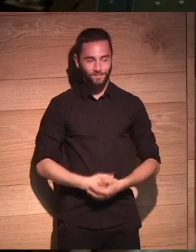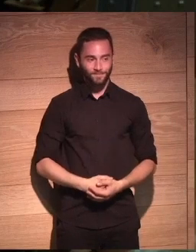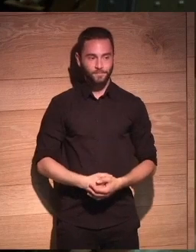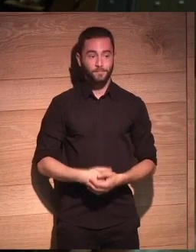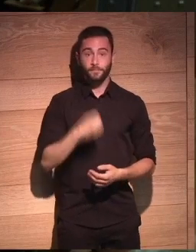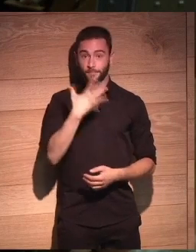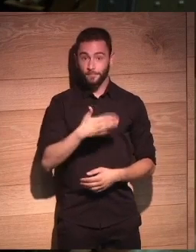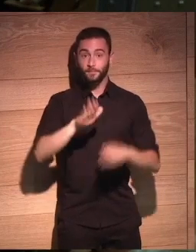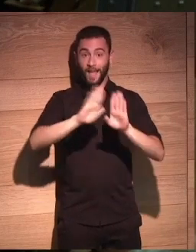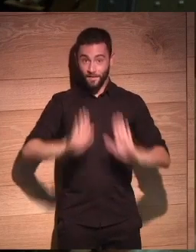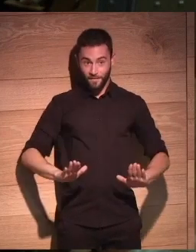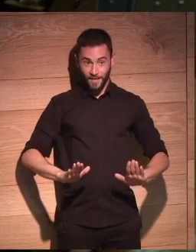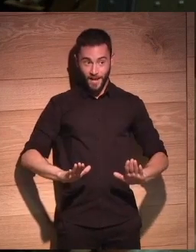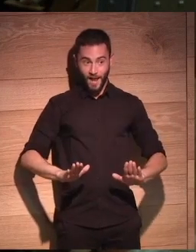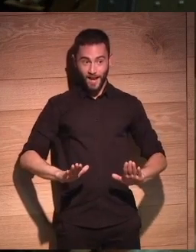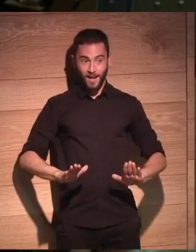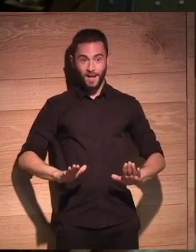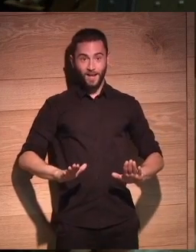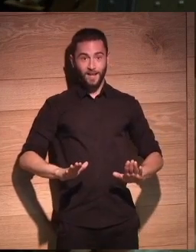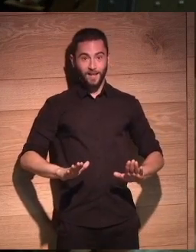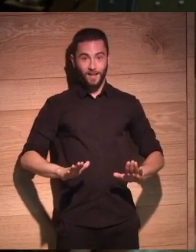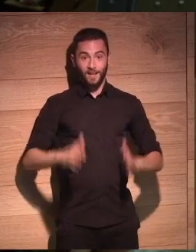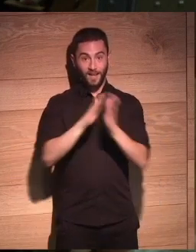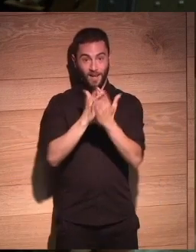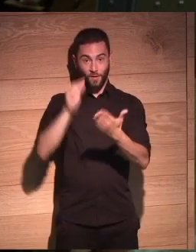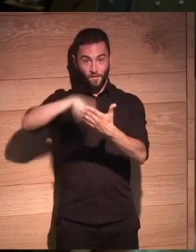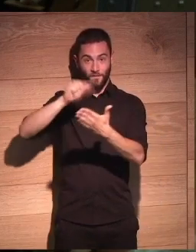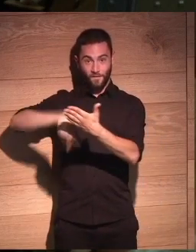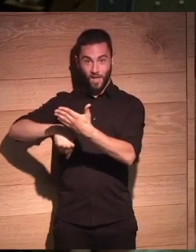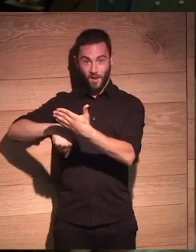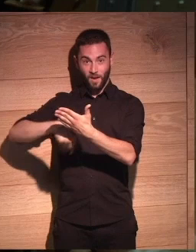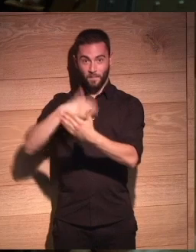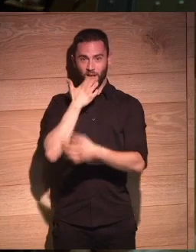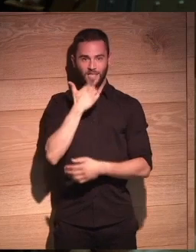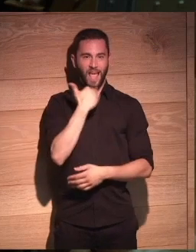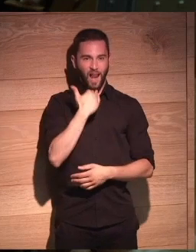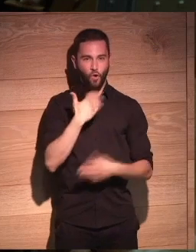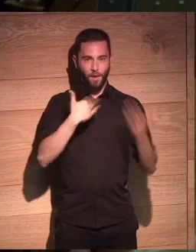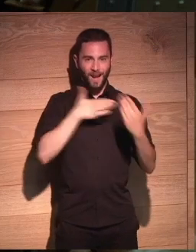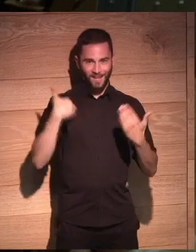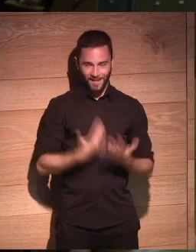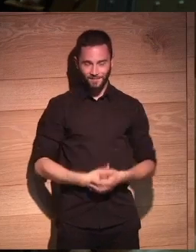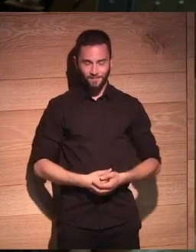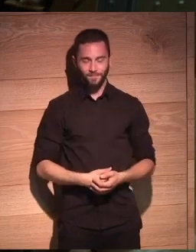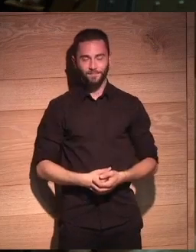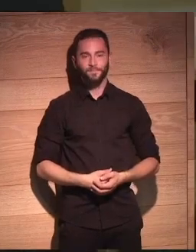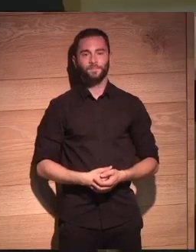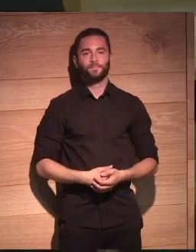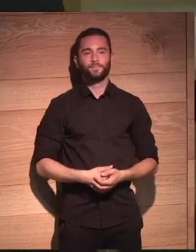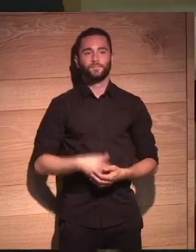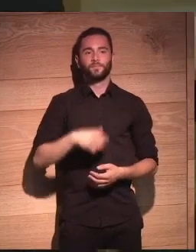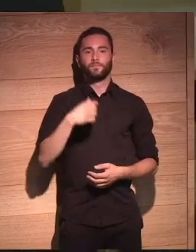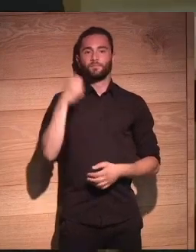al final tendremos una firma de libros. Señor. Lo digo para la gente que queréis comentarle algo. Muy buena la presentación